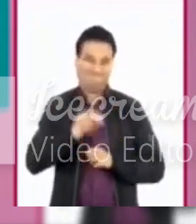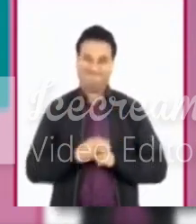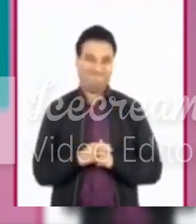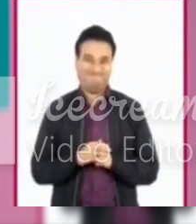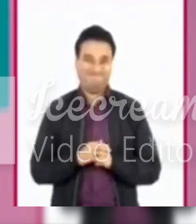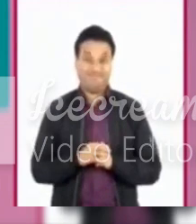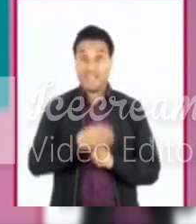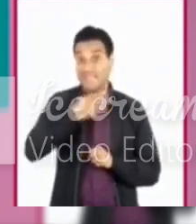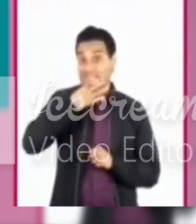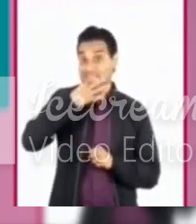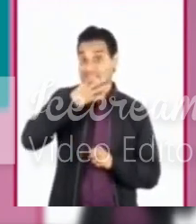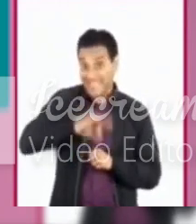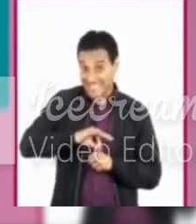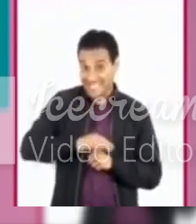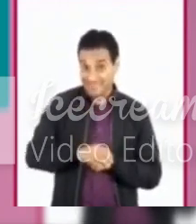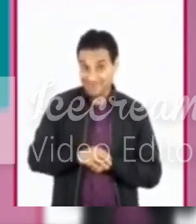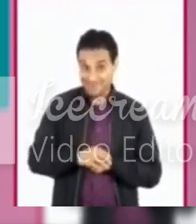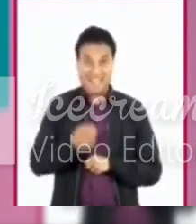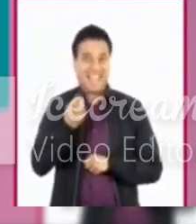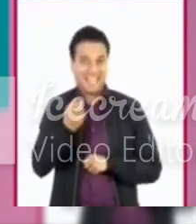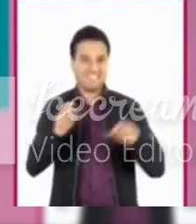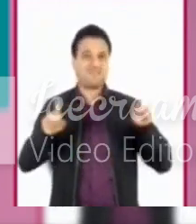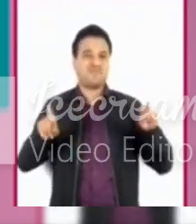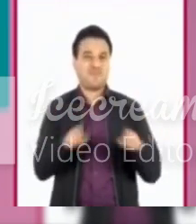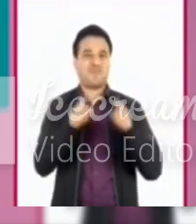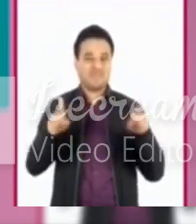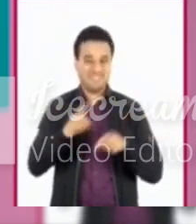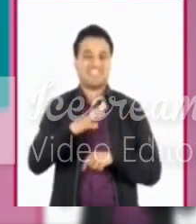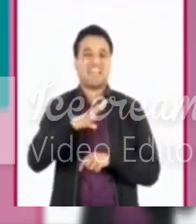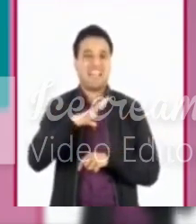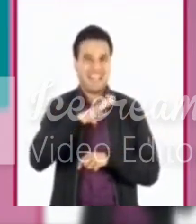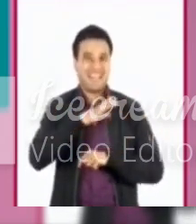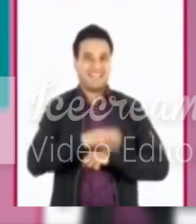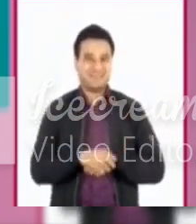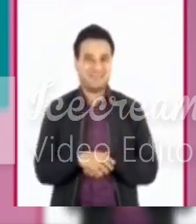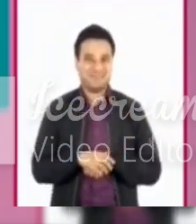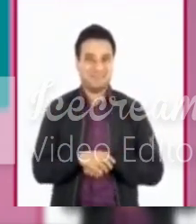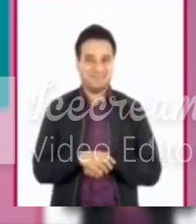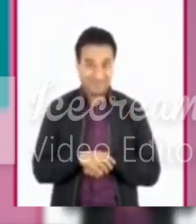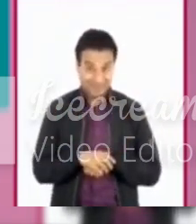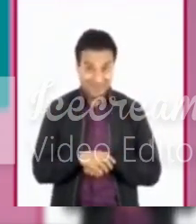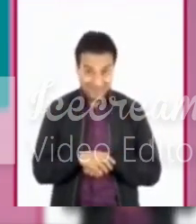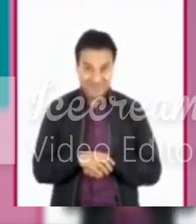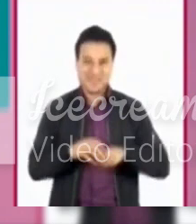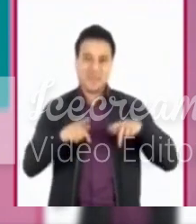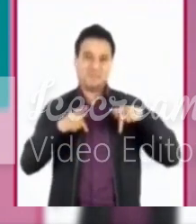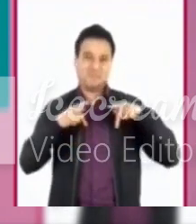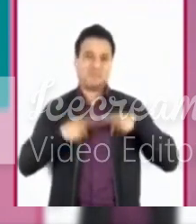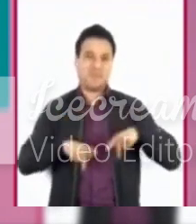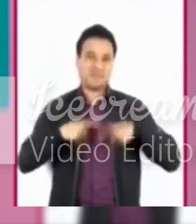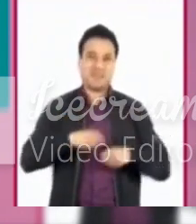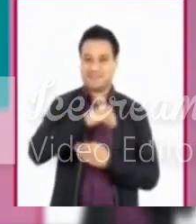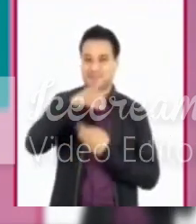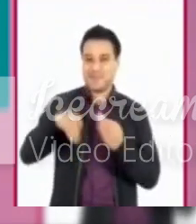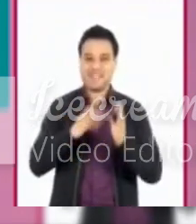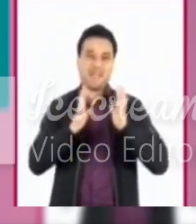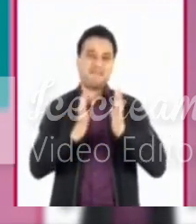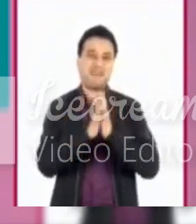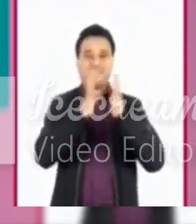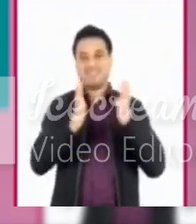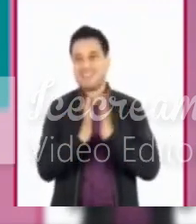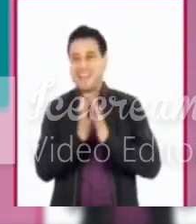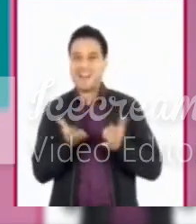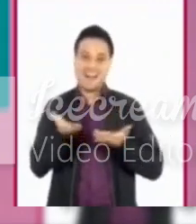las fiestas tradicionales, este tipo de música se caracteriza por una alta participación de los miembros de su comunidad